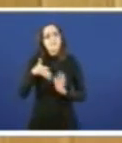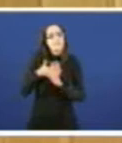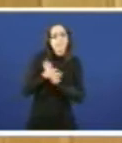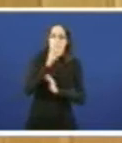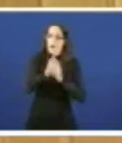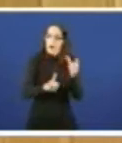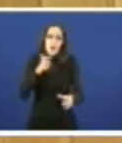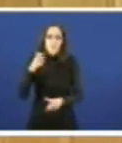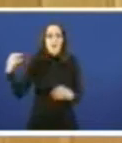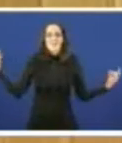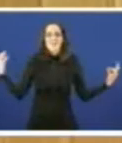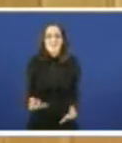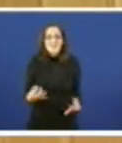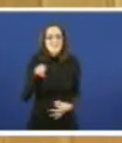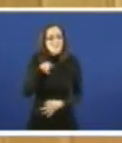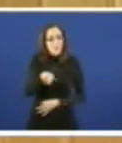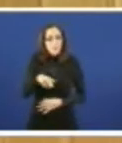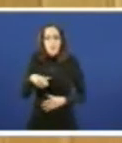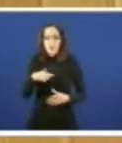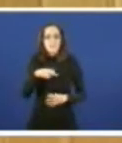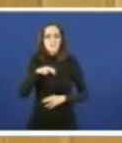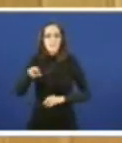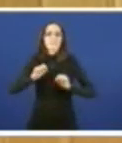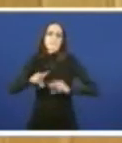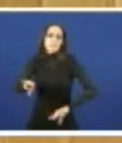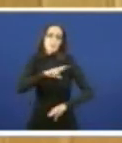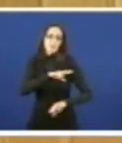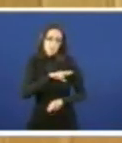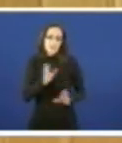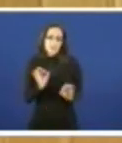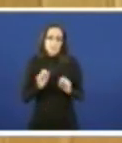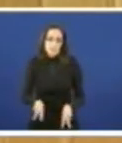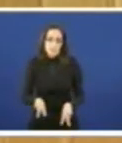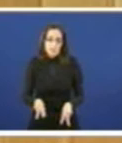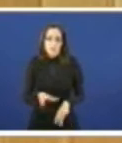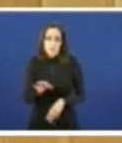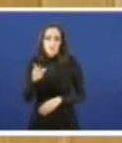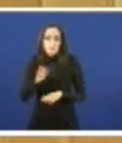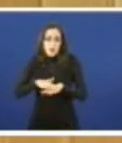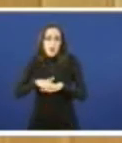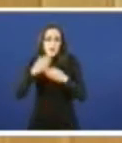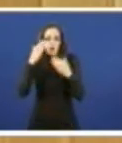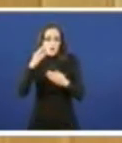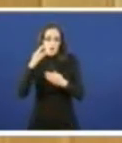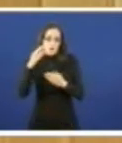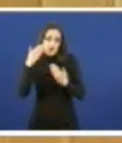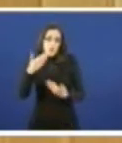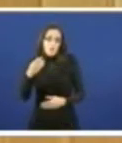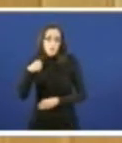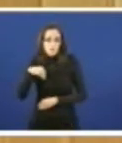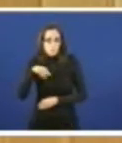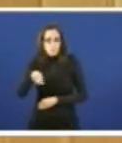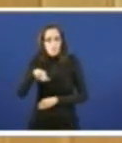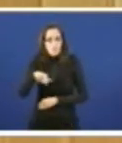Cámara, debería ser laico e de recoñecemento das figuras que ali descansan. Por lo tanto, hoxe o único